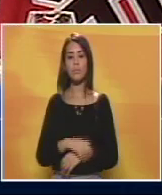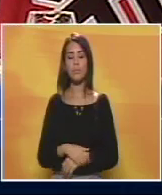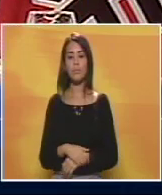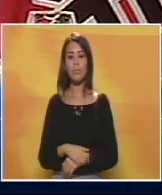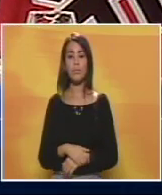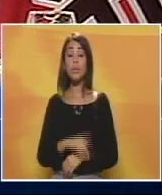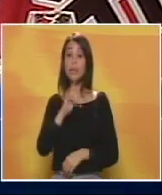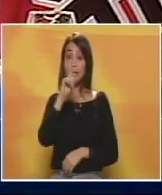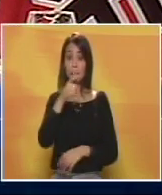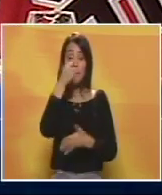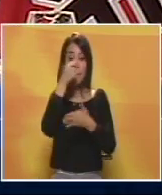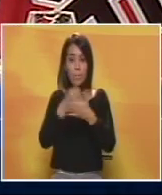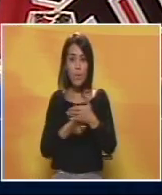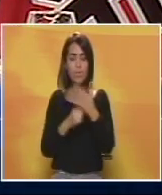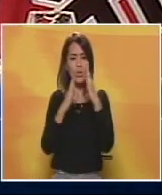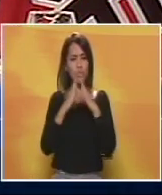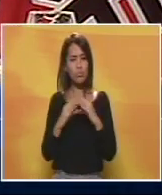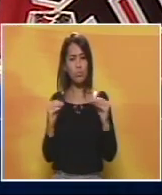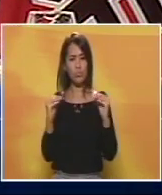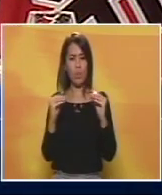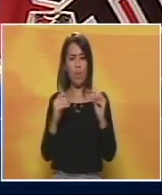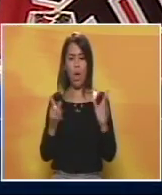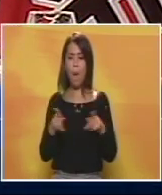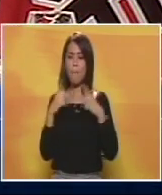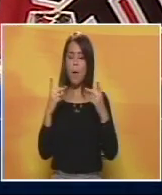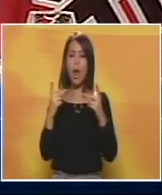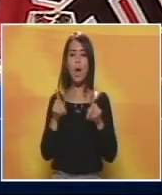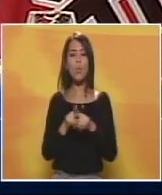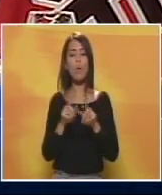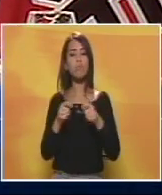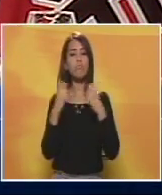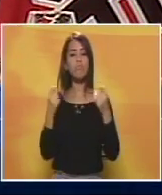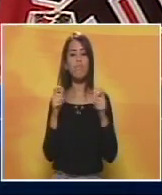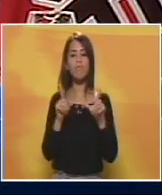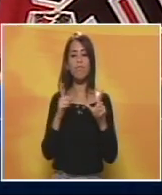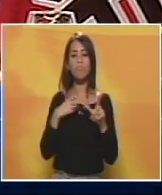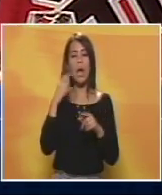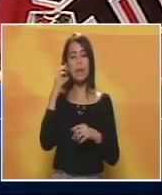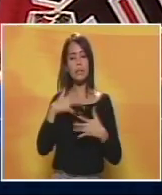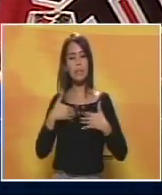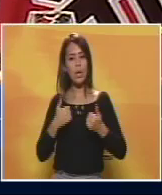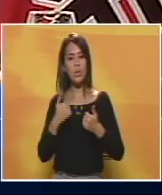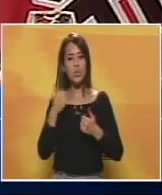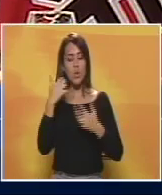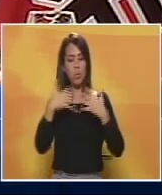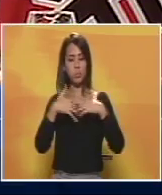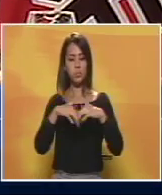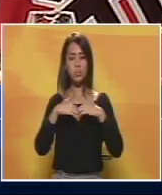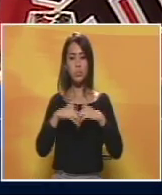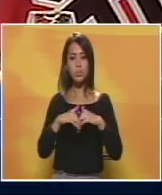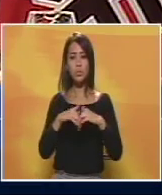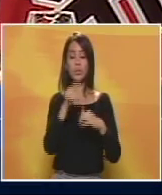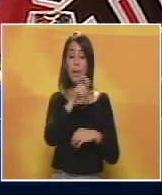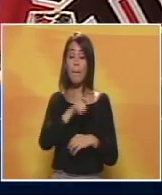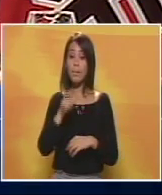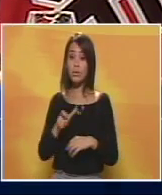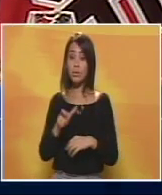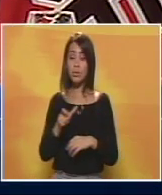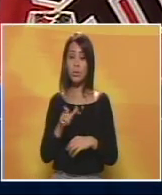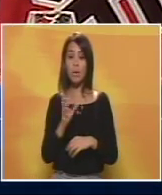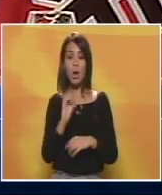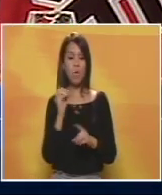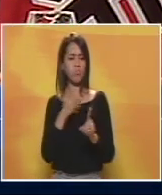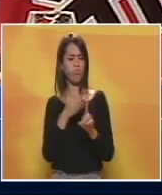prohibido toda aquella propaganda, publicidad que atente contra la salud mental de los ciudadanos y que promueva los